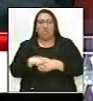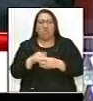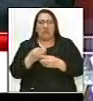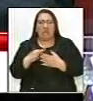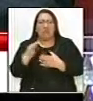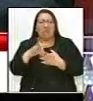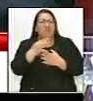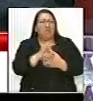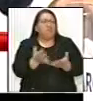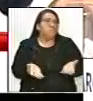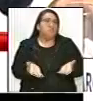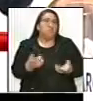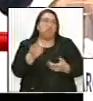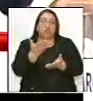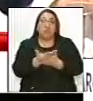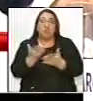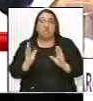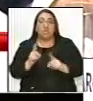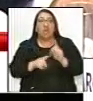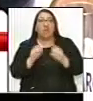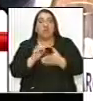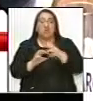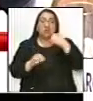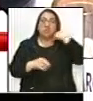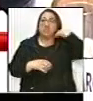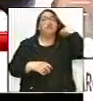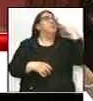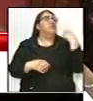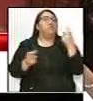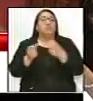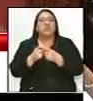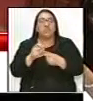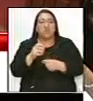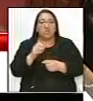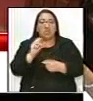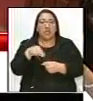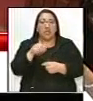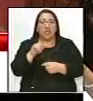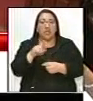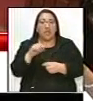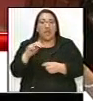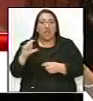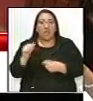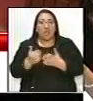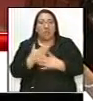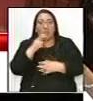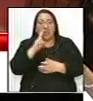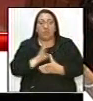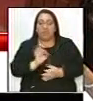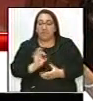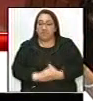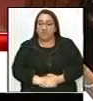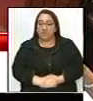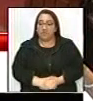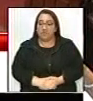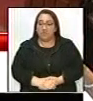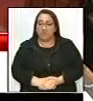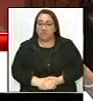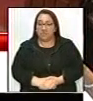ahora? Bueno, es su propuesta. ¿Hay alguien más que respalde la propuesta del congresista Alberto Quintanilla, que no sea de Nuevo Perú?